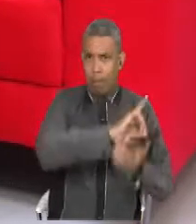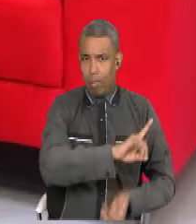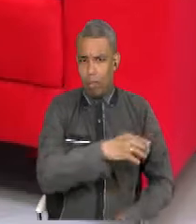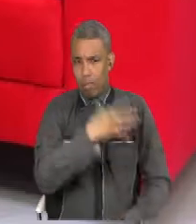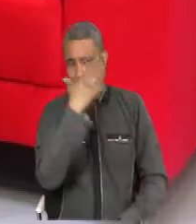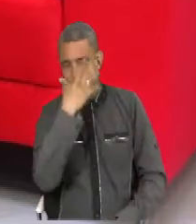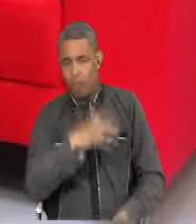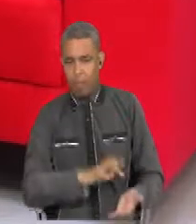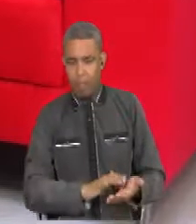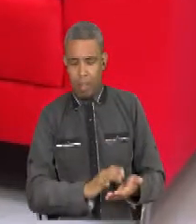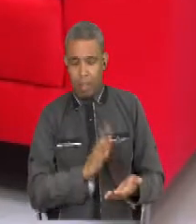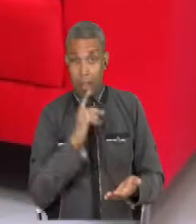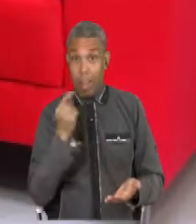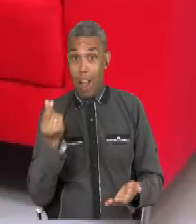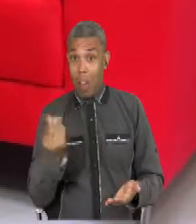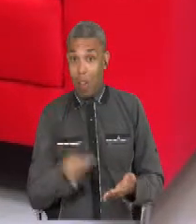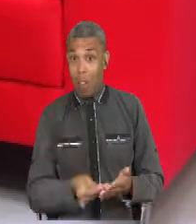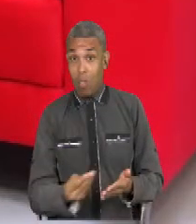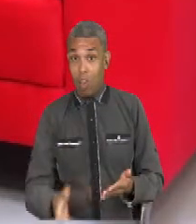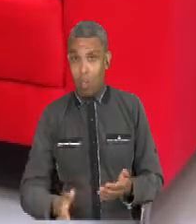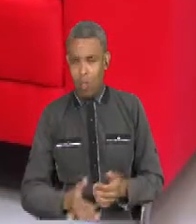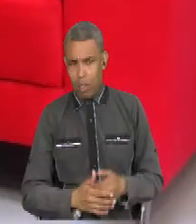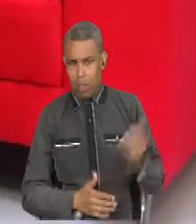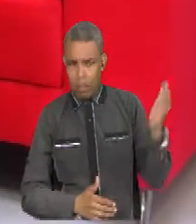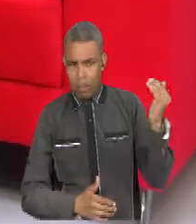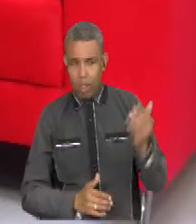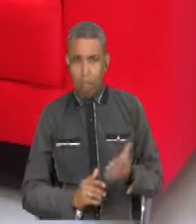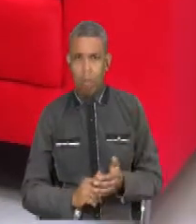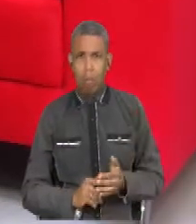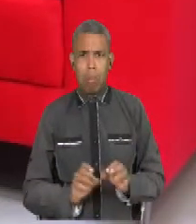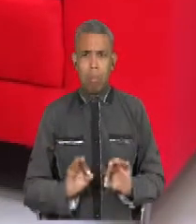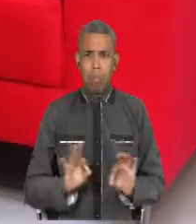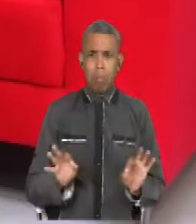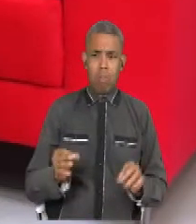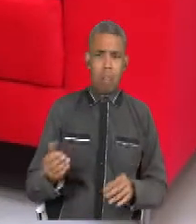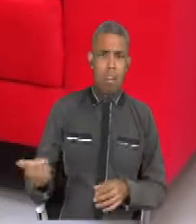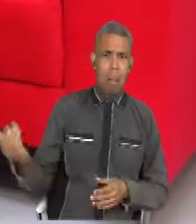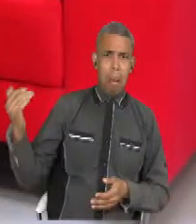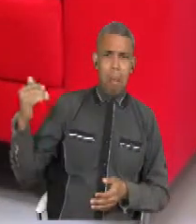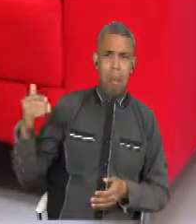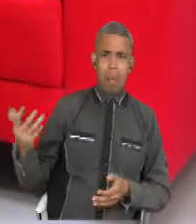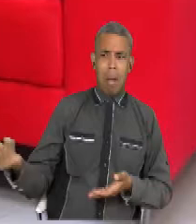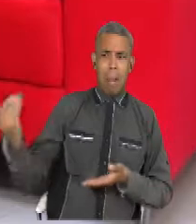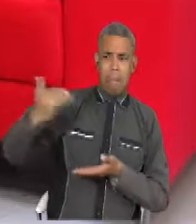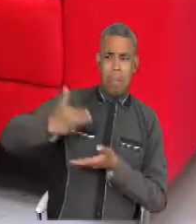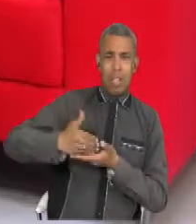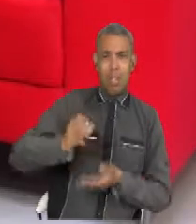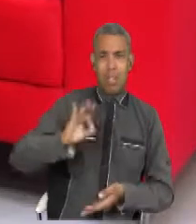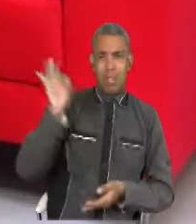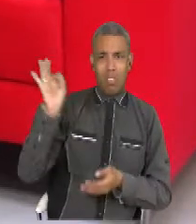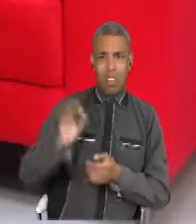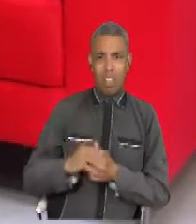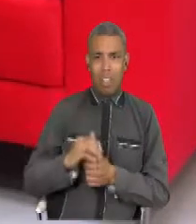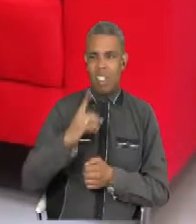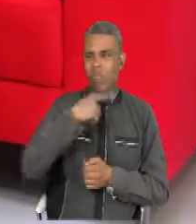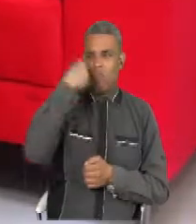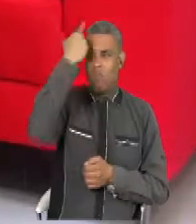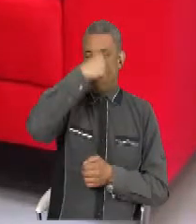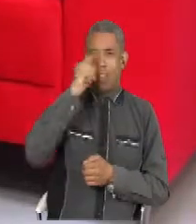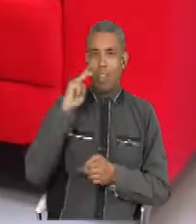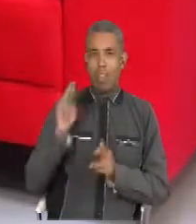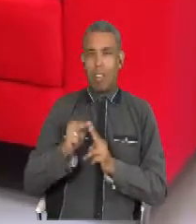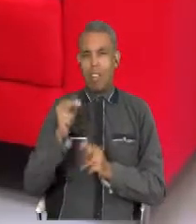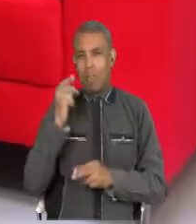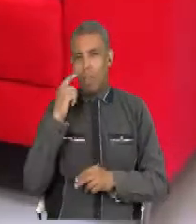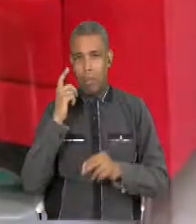de alto costo, y nunca les he conocido la cara, nunca. Bueno, entonces, pero pues hay personas que por pena, ¿no?